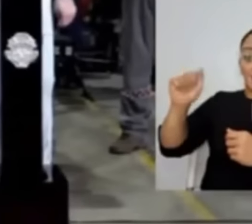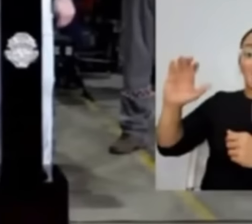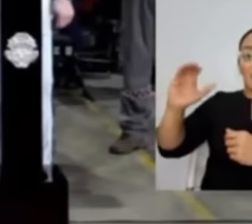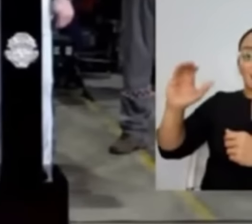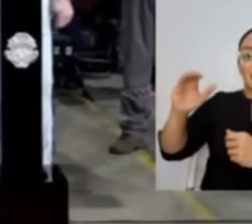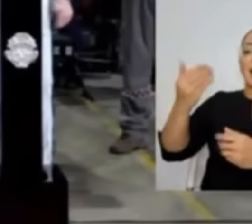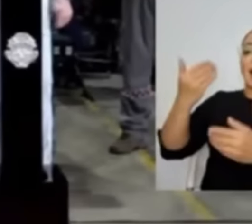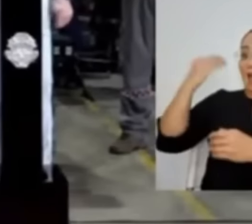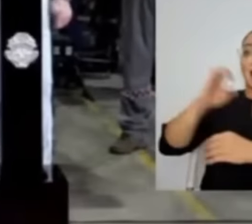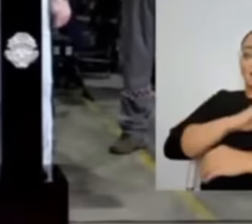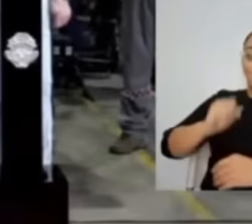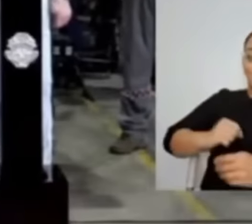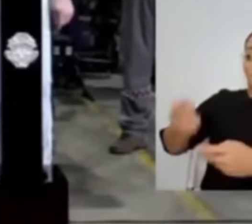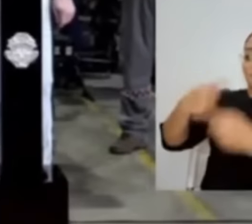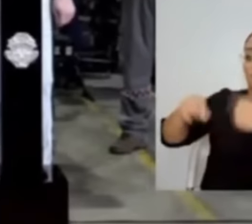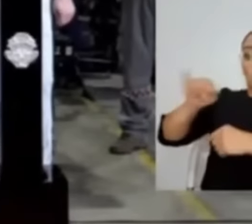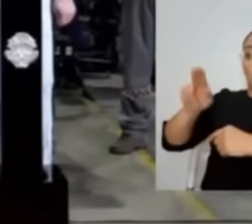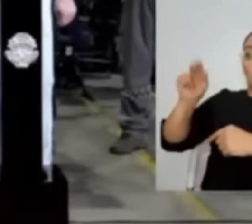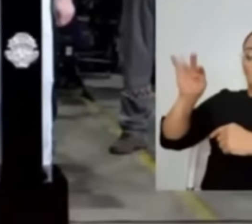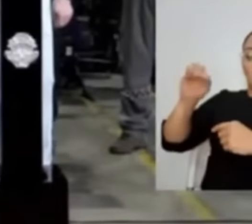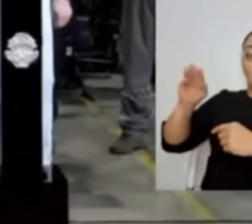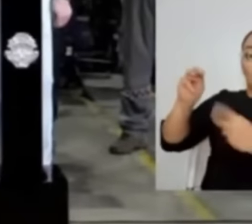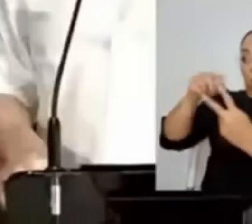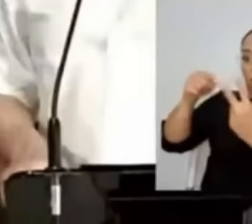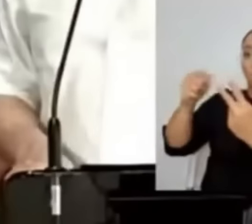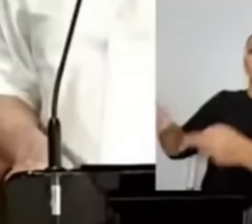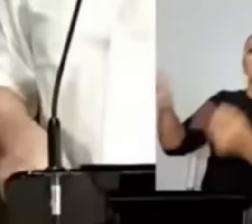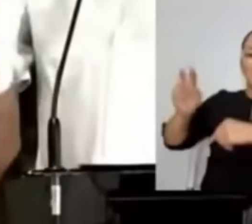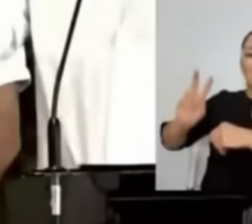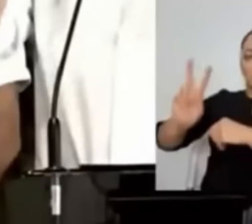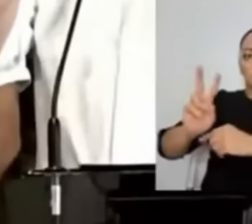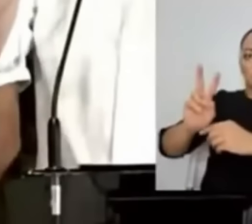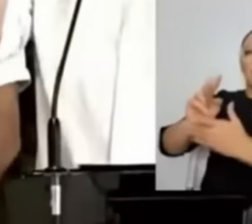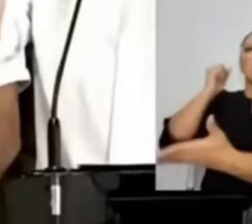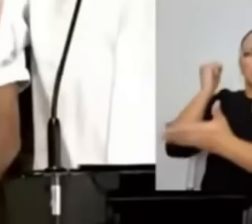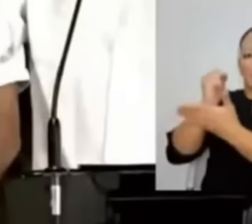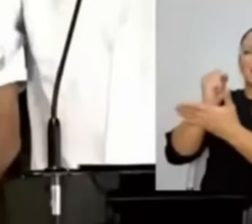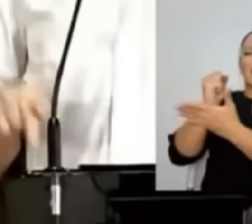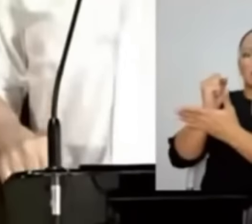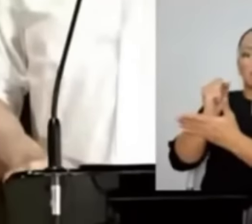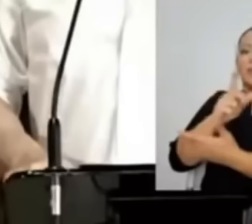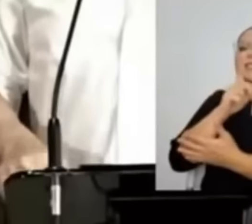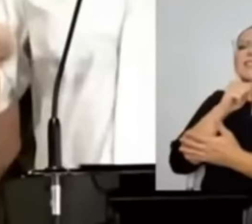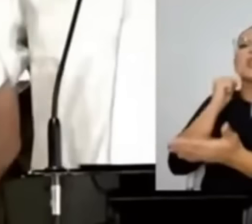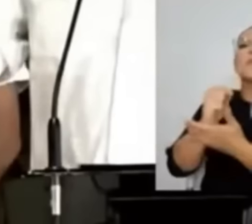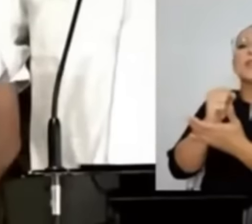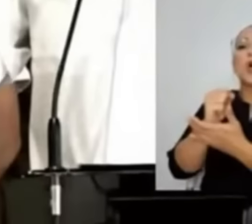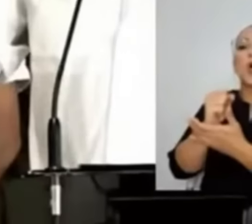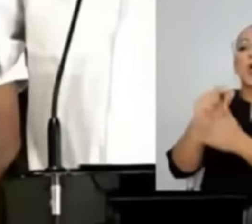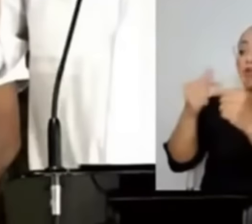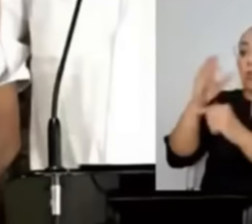y vino con Juanito Mora y los fusilaron. Los de la casta, que